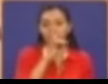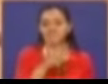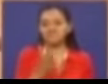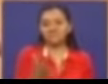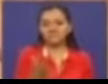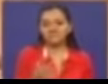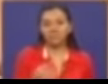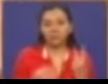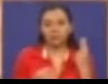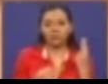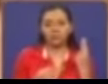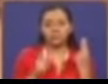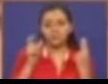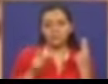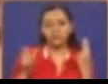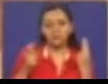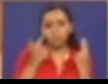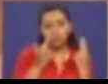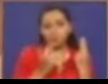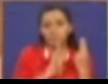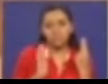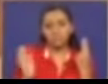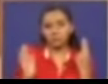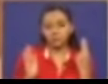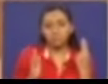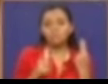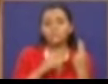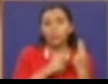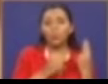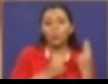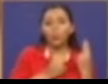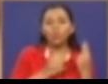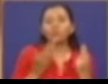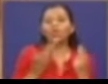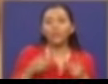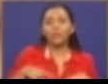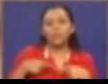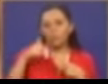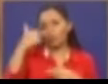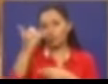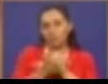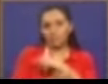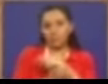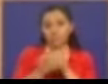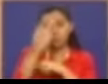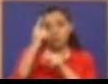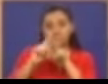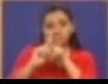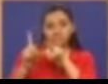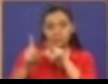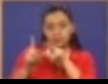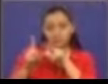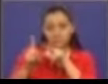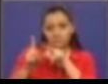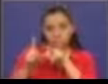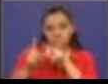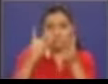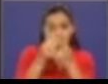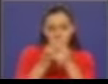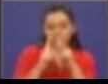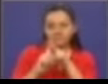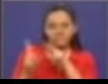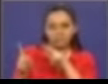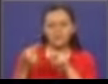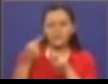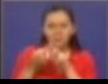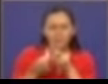de cuidadores, a órdenes de unos dueños que viven fuera del país, prófugos de la justicia. Fueron meses